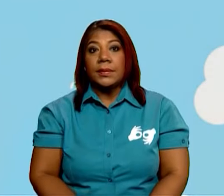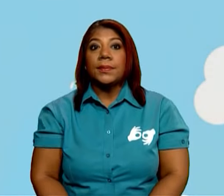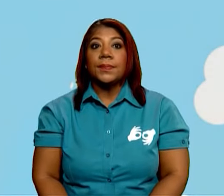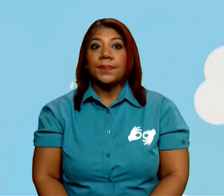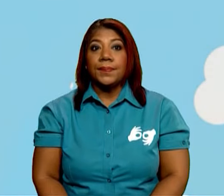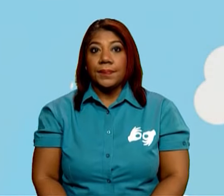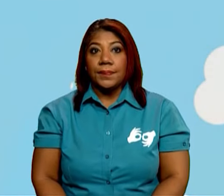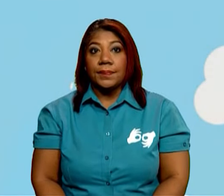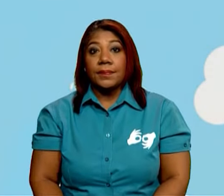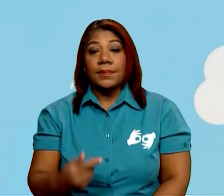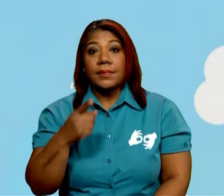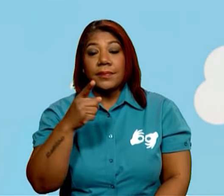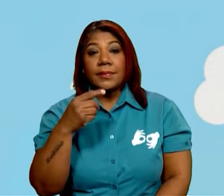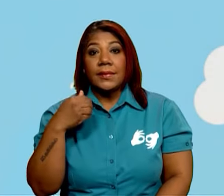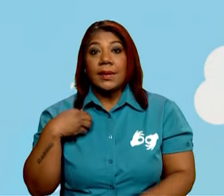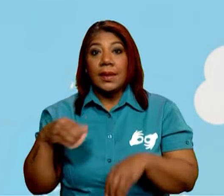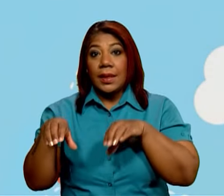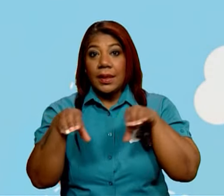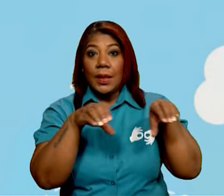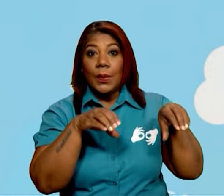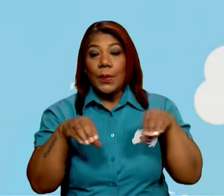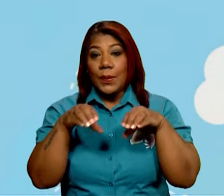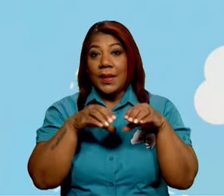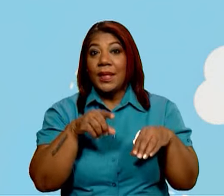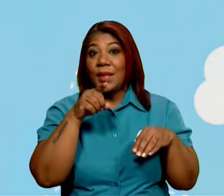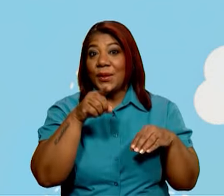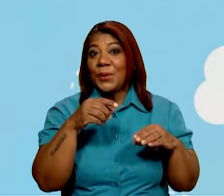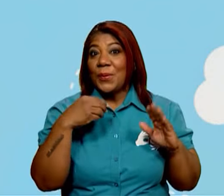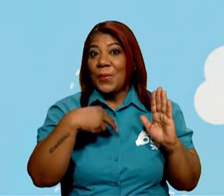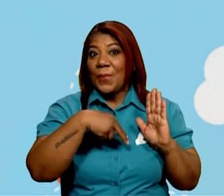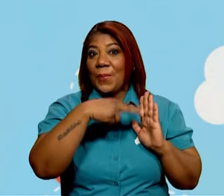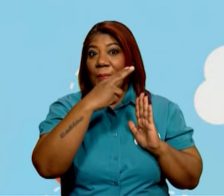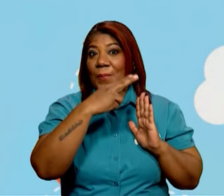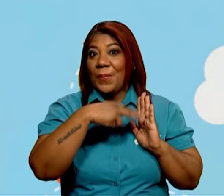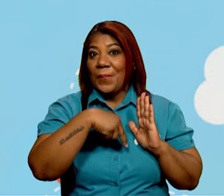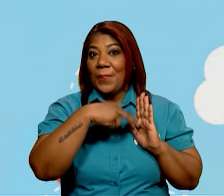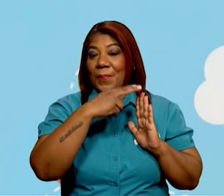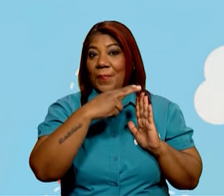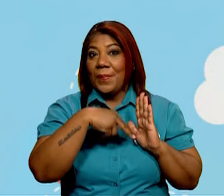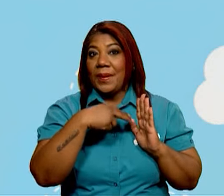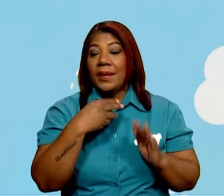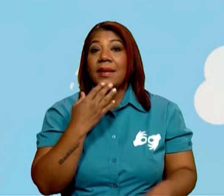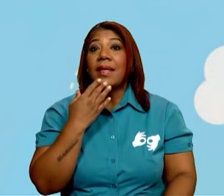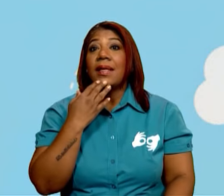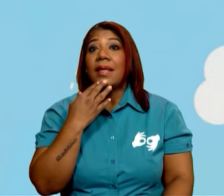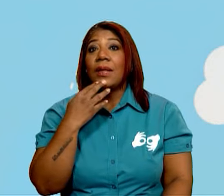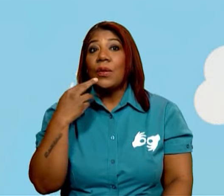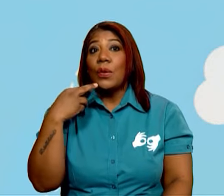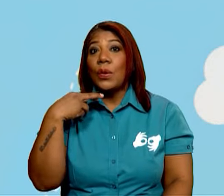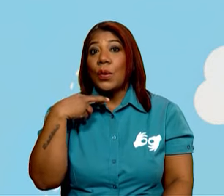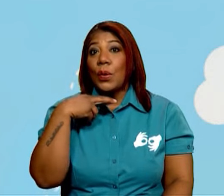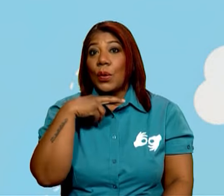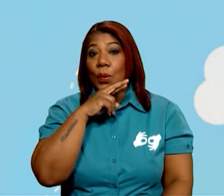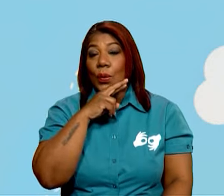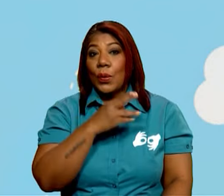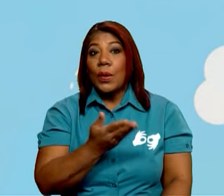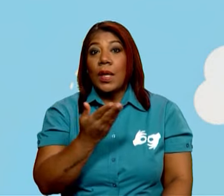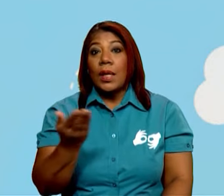tenemos una actividad donde debes pintar el círculo de color rojo en la imagen que muestra a los seres